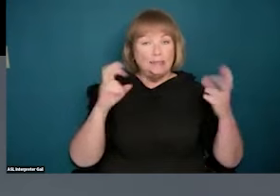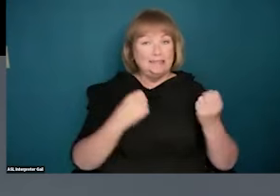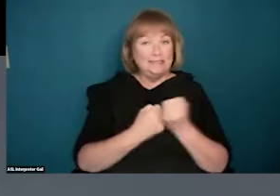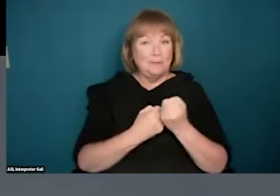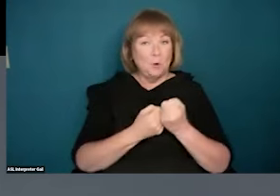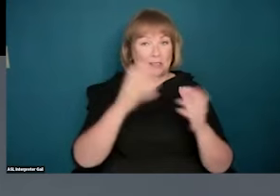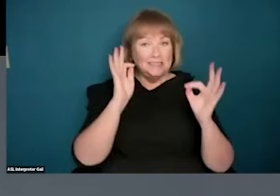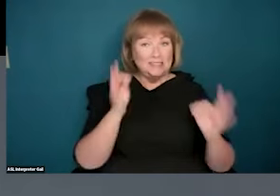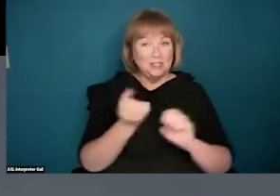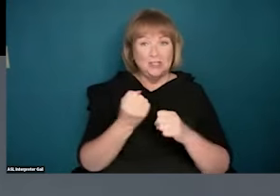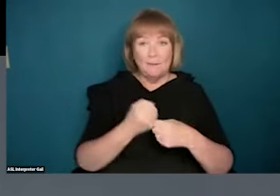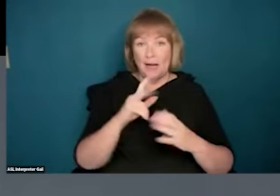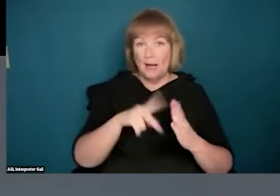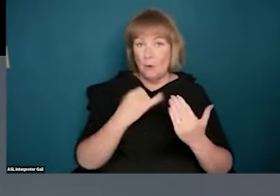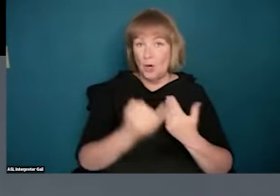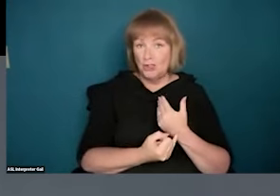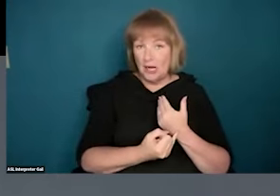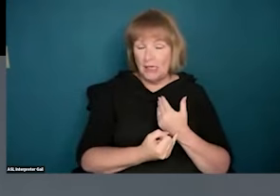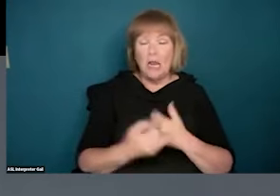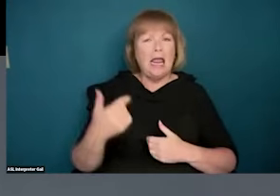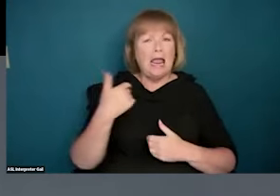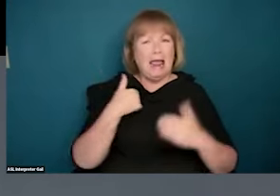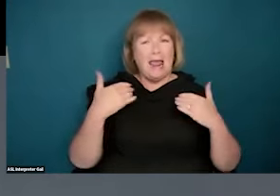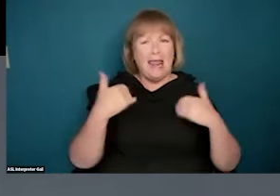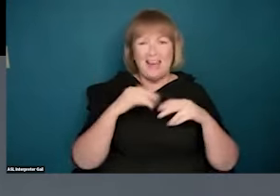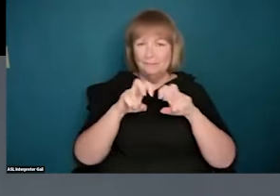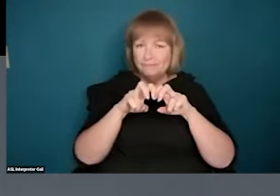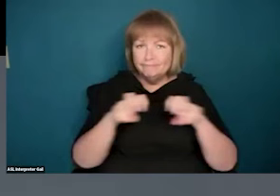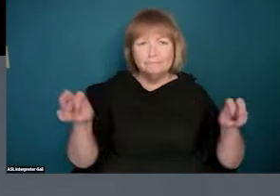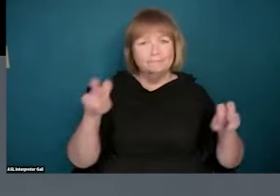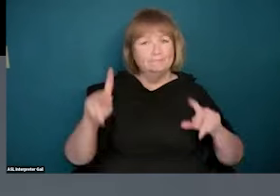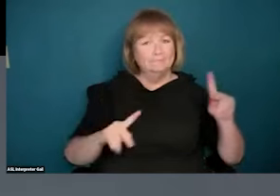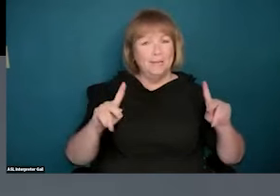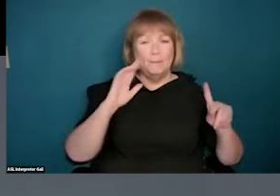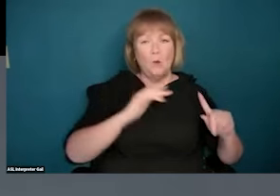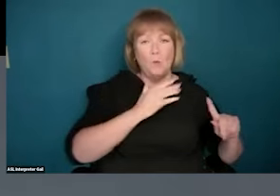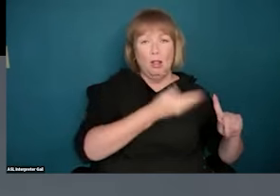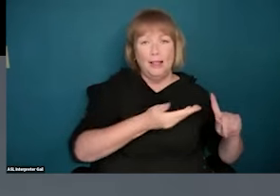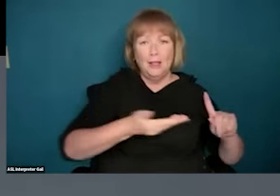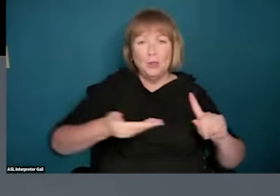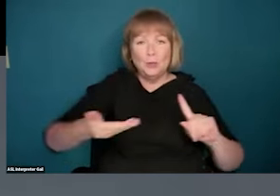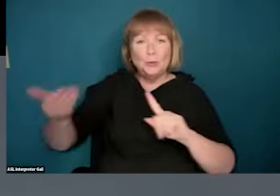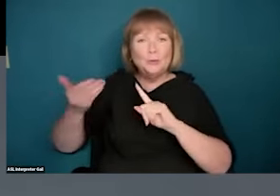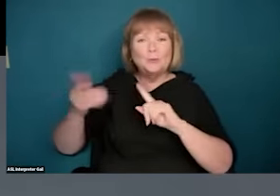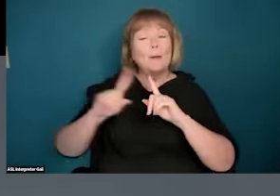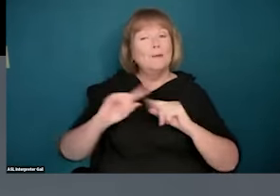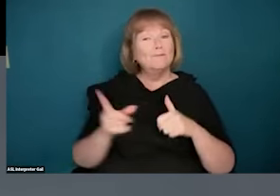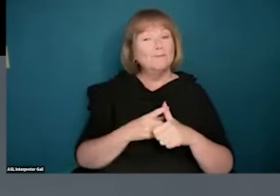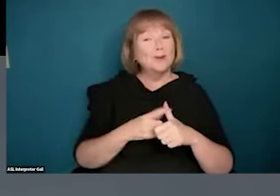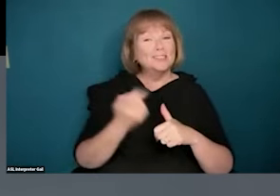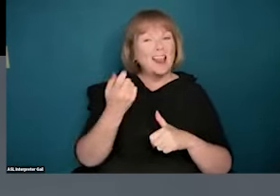mesa directiva de personas con discapacidad de Wisconsin. Yo soy la administradora